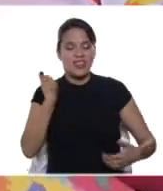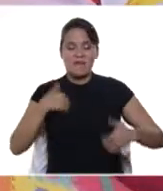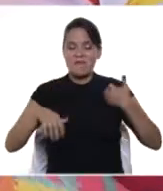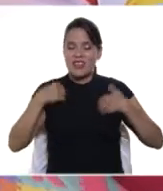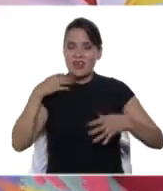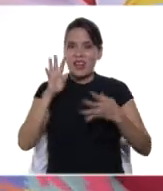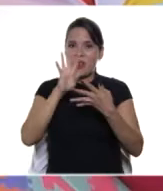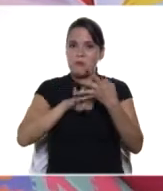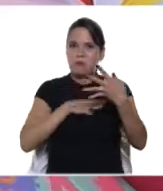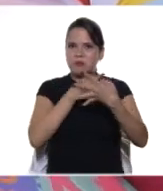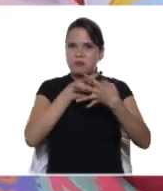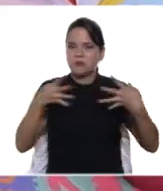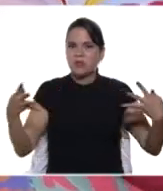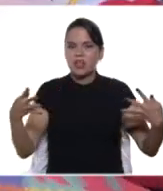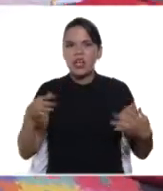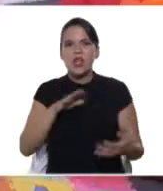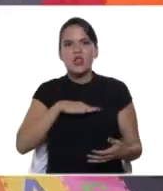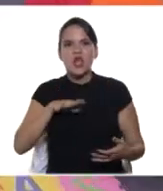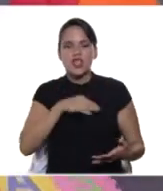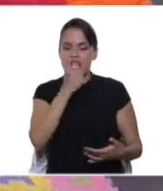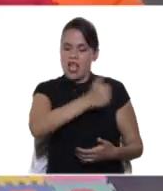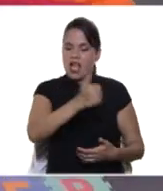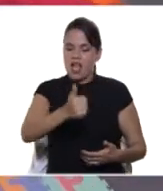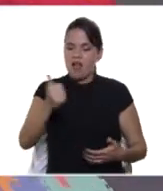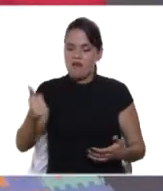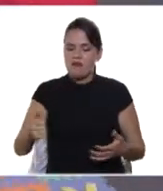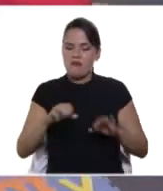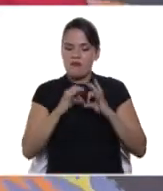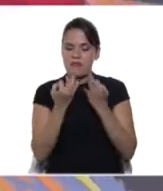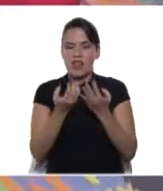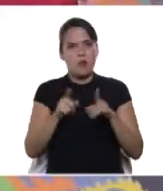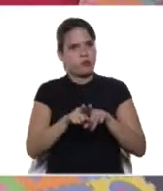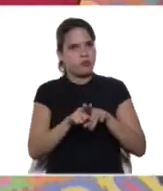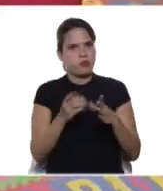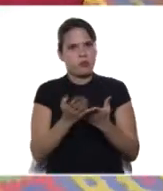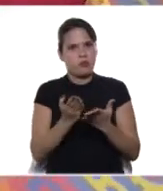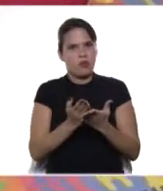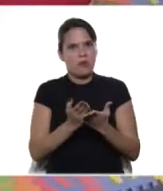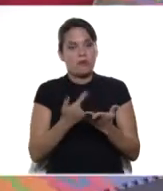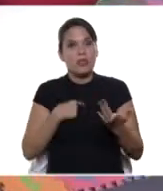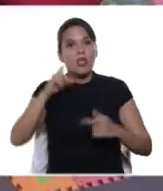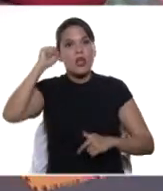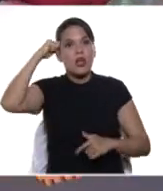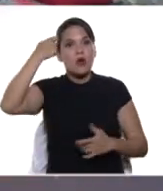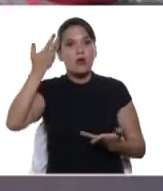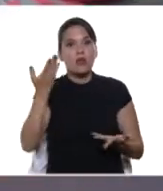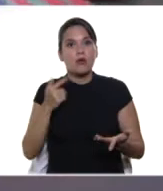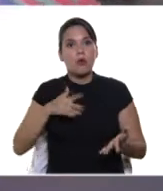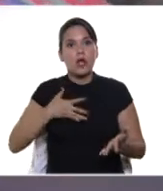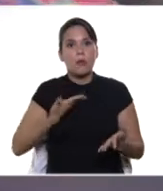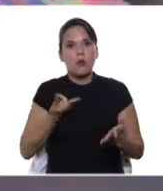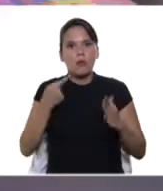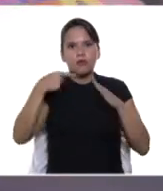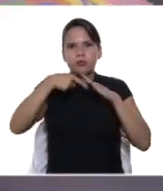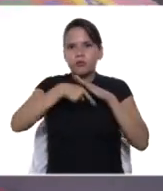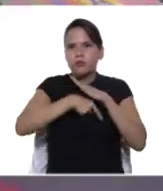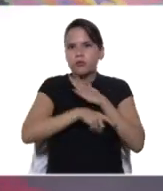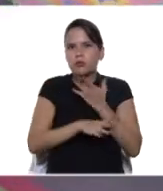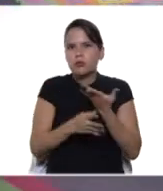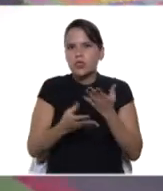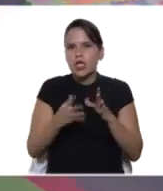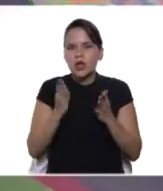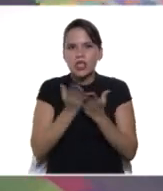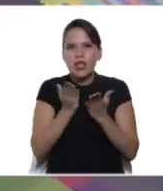de matemáticas, en donde en cada familia una escuela. Recordemos que podemos profundizar con